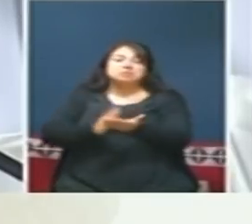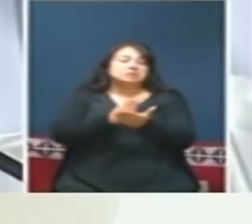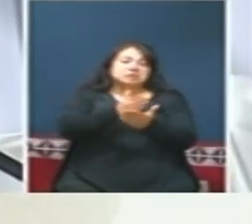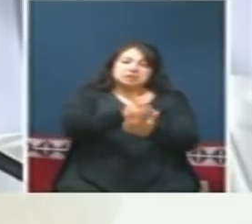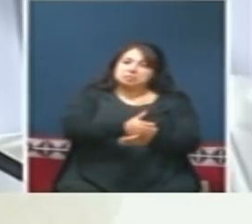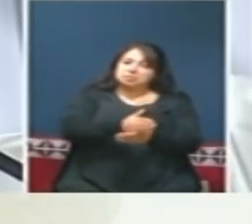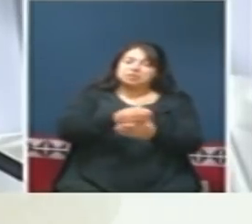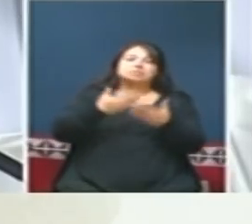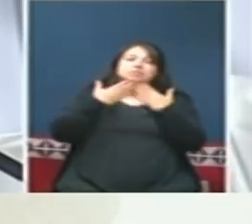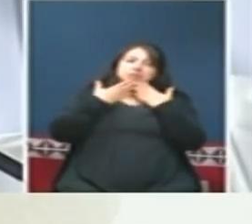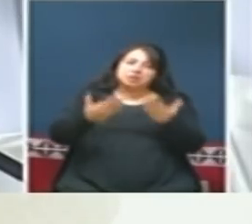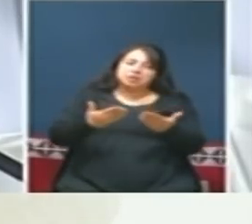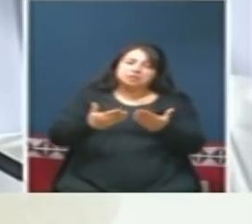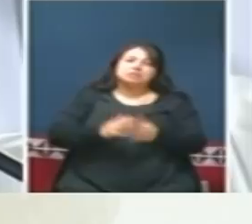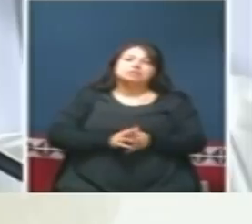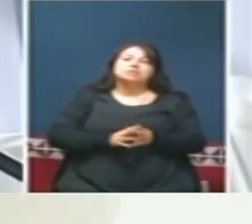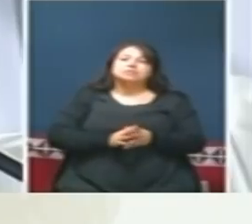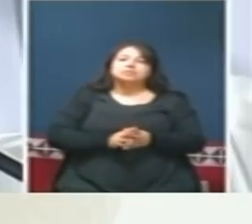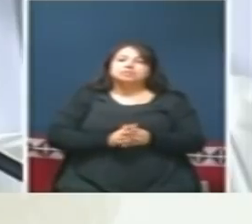siempre.